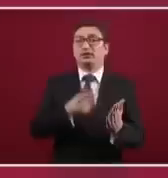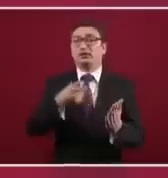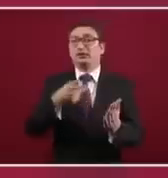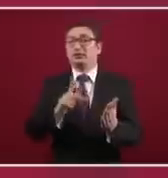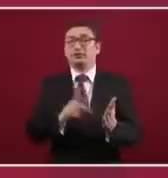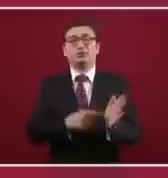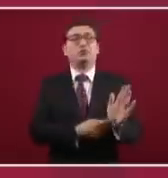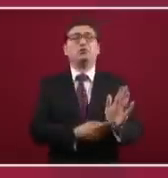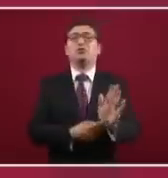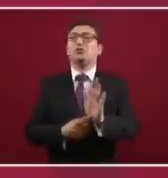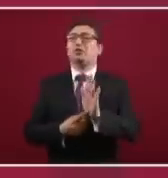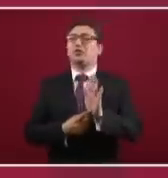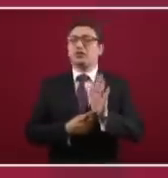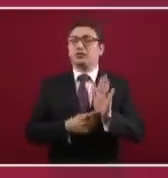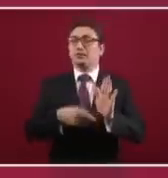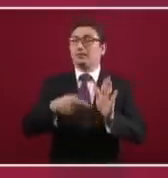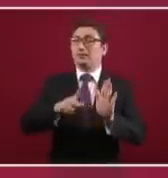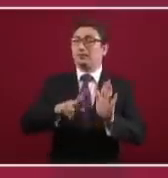fondo.